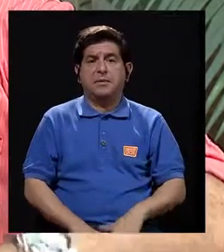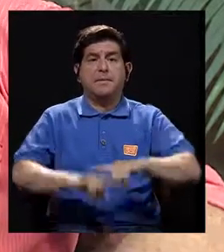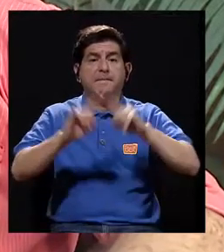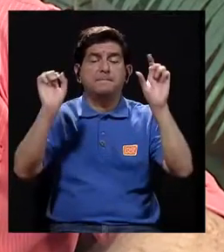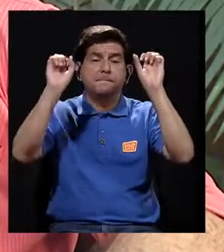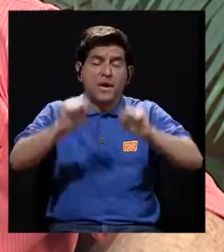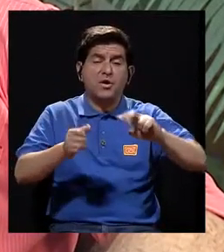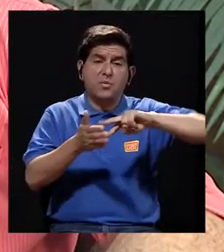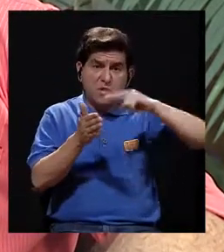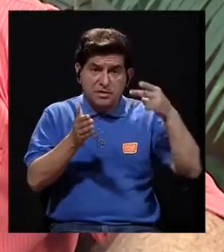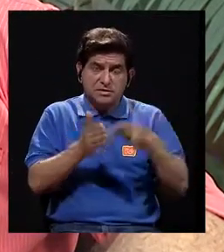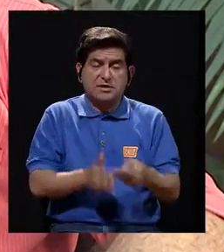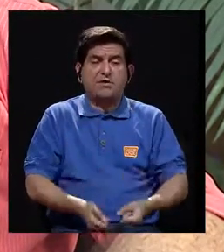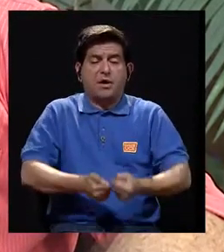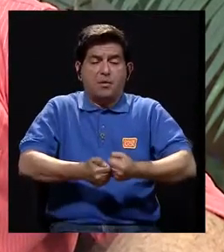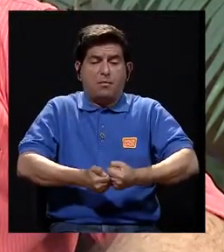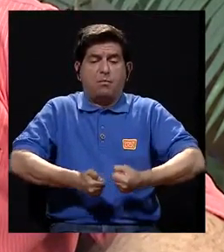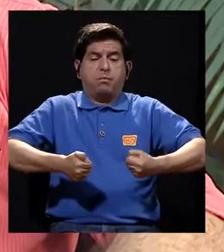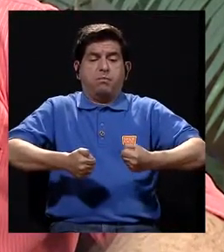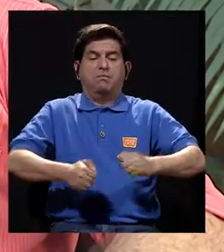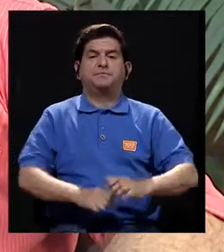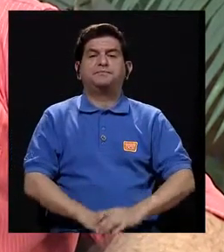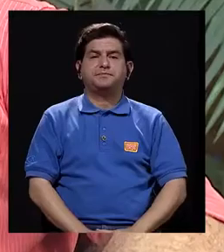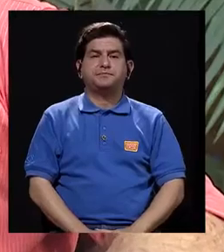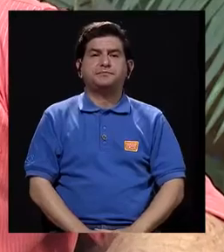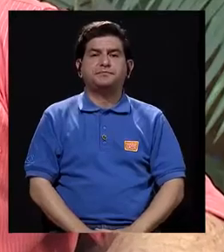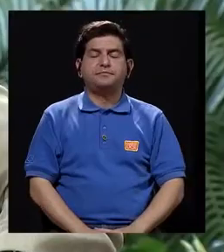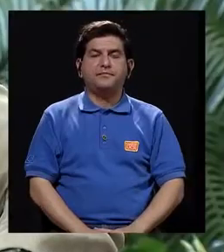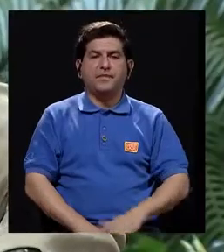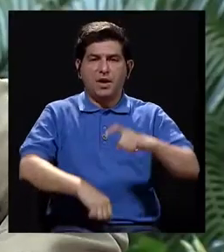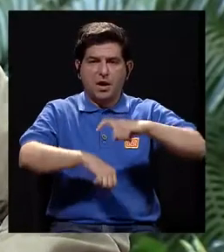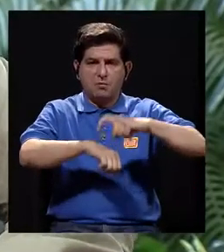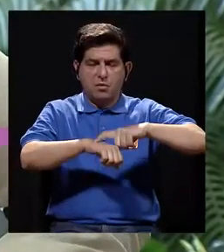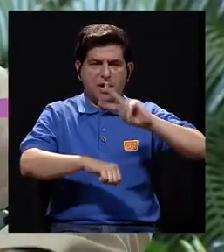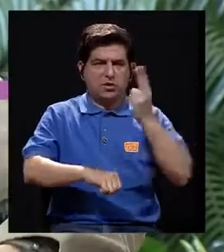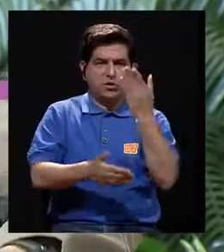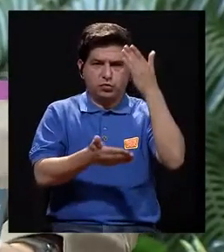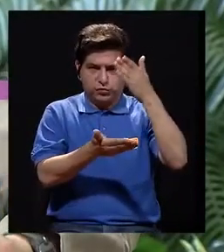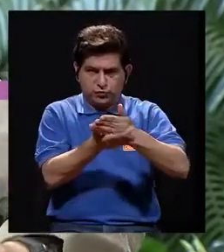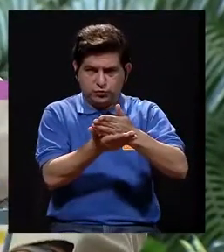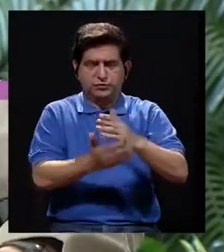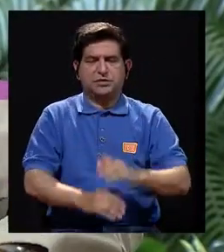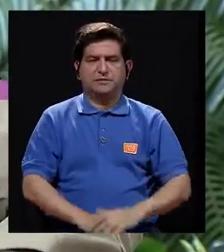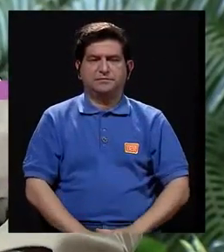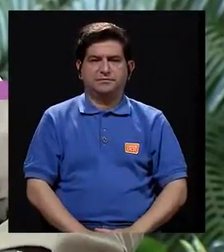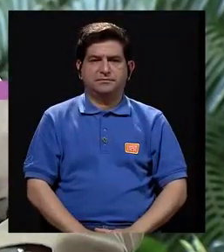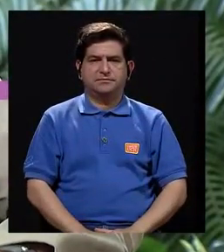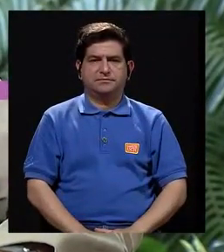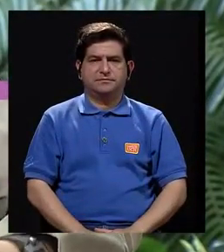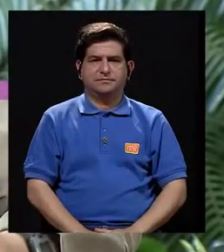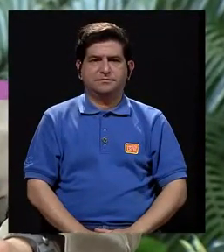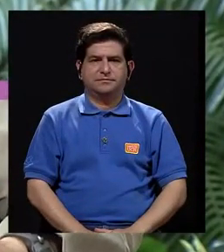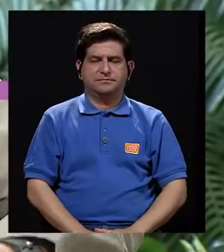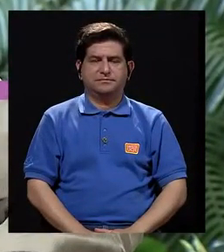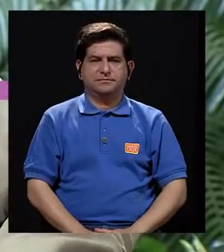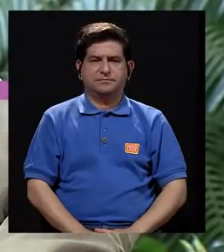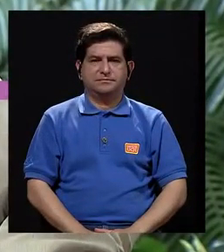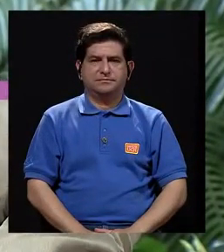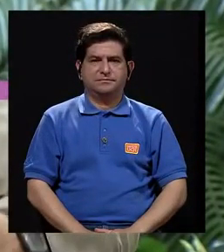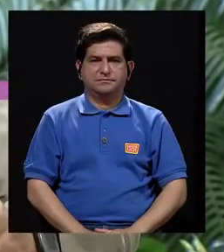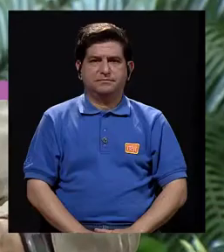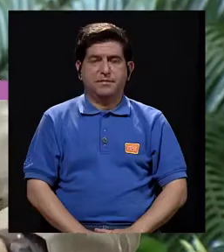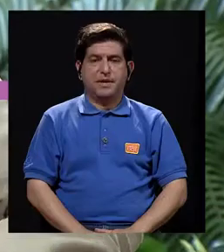pero podrían llevarnos a un gane de peso adicional. Don Randall, llegó el momento de hacer una segunda pausa, entonces vamos a ir